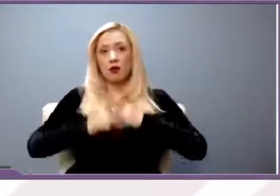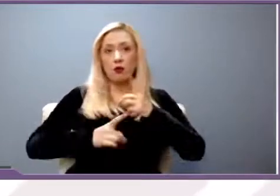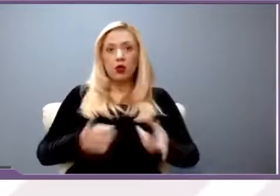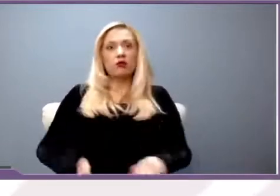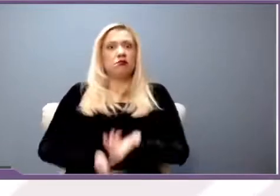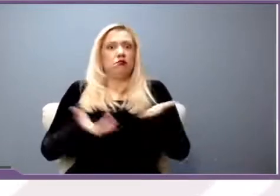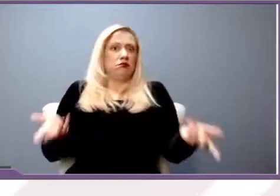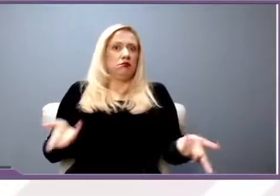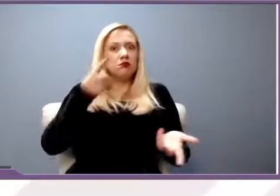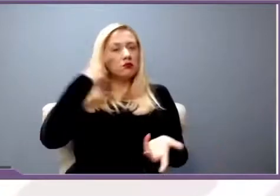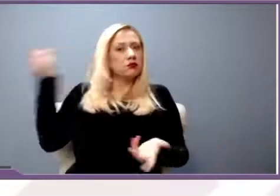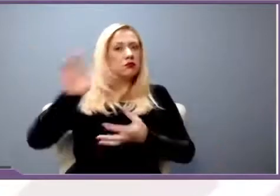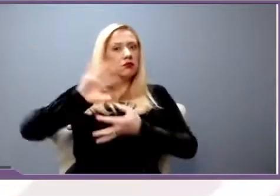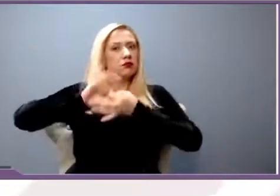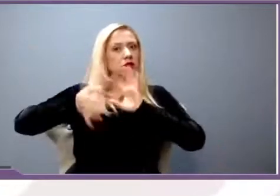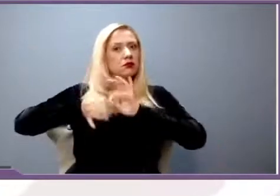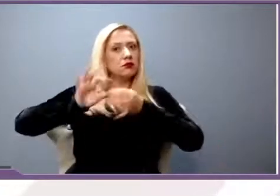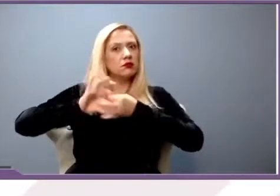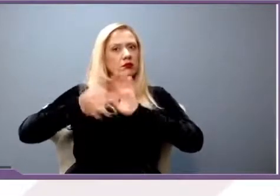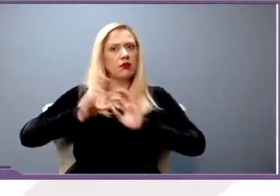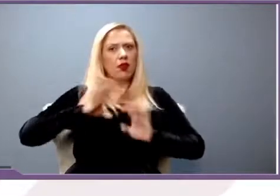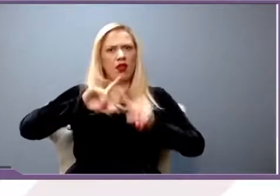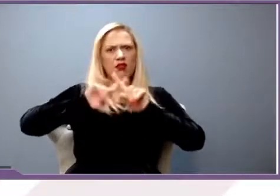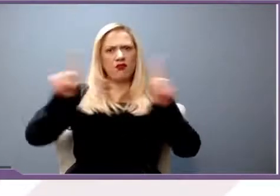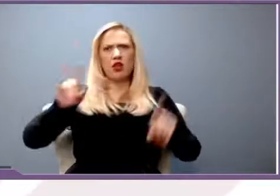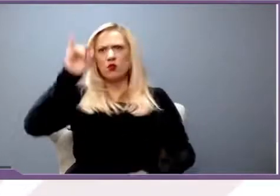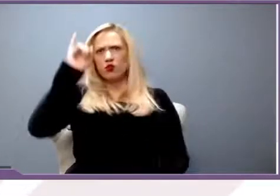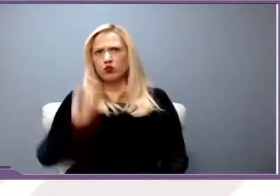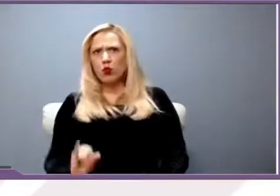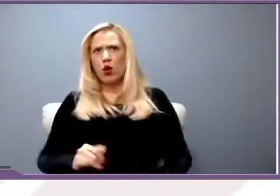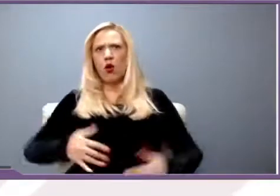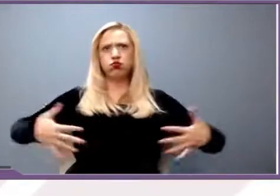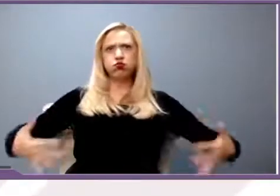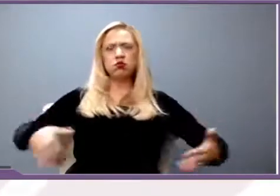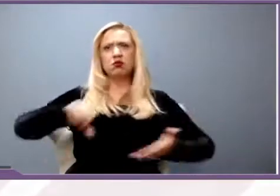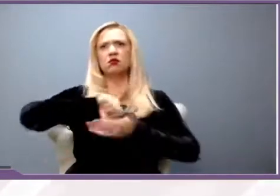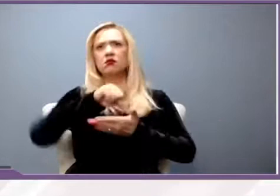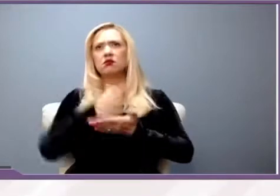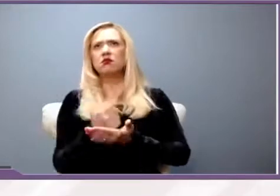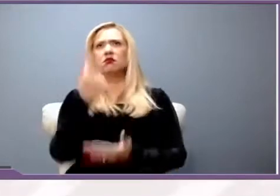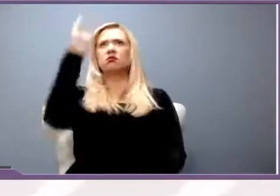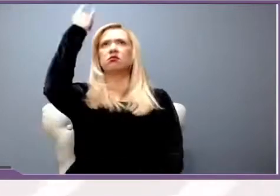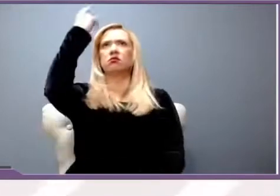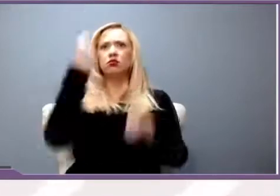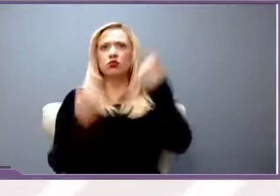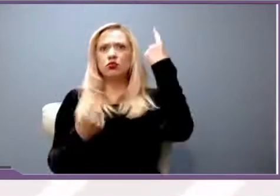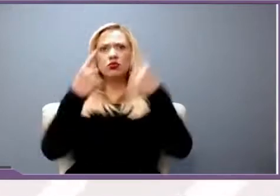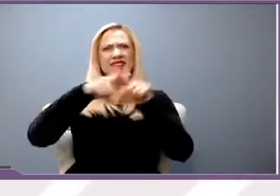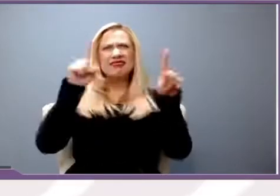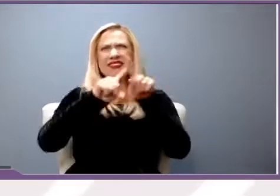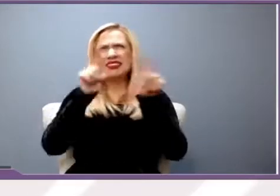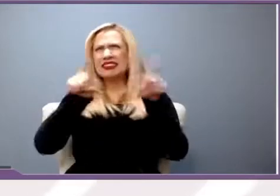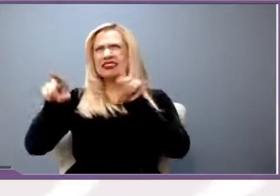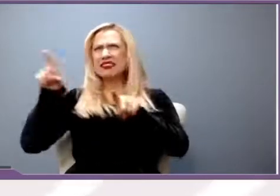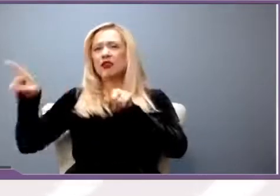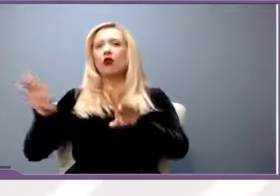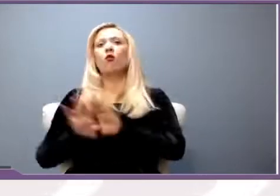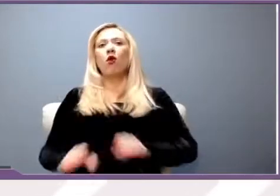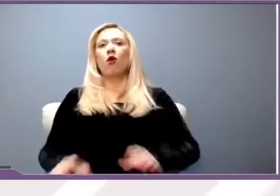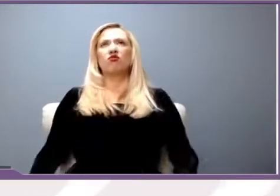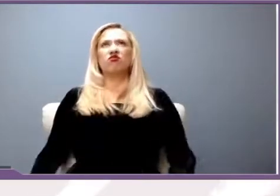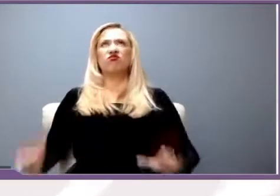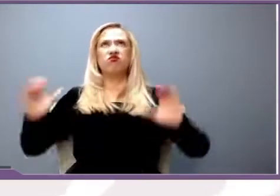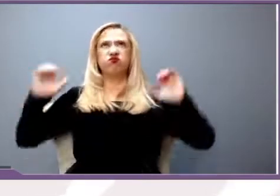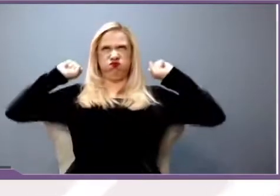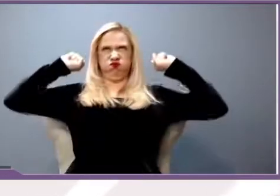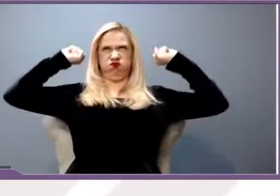los Juegos Olímpicos vemos que hay distintos cuerpos, ¿no? ¿Por qué? Porque requieren de distintas habilidades, fuerzas,